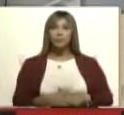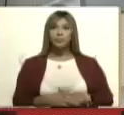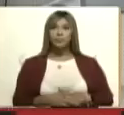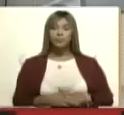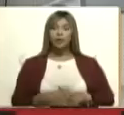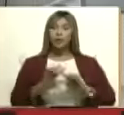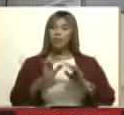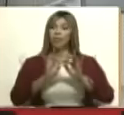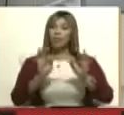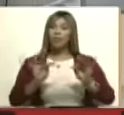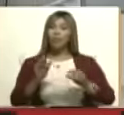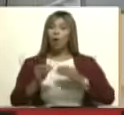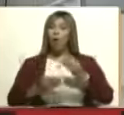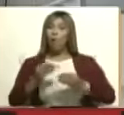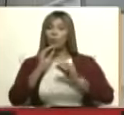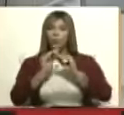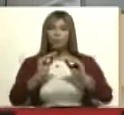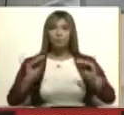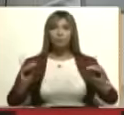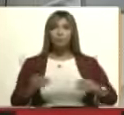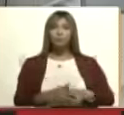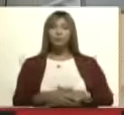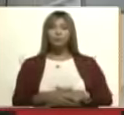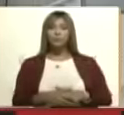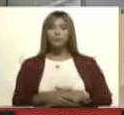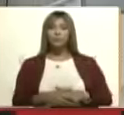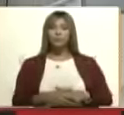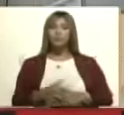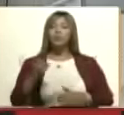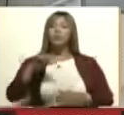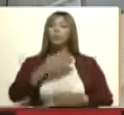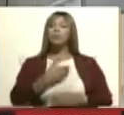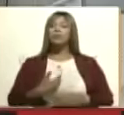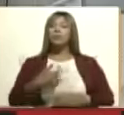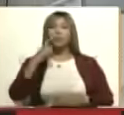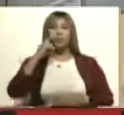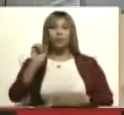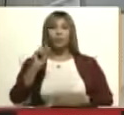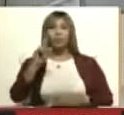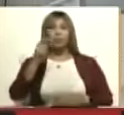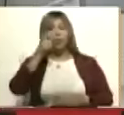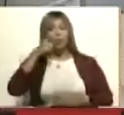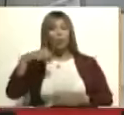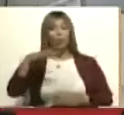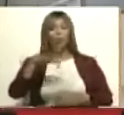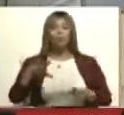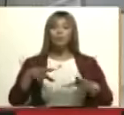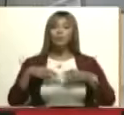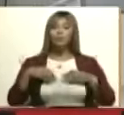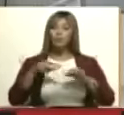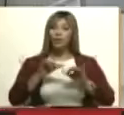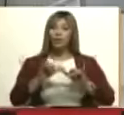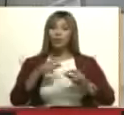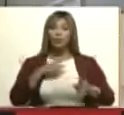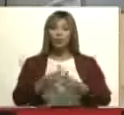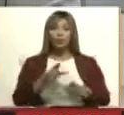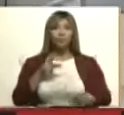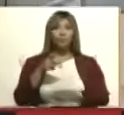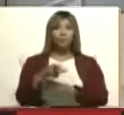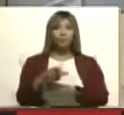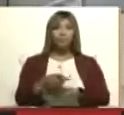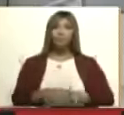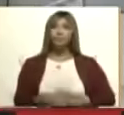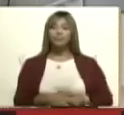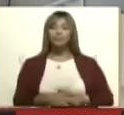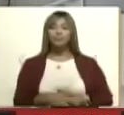la manera como fue convocada por el ciudadano presidente de la República y el pueblo que asumió eso como un mandato,